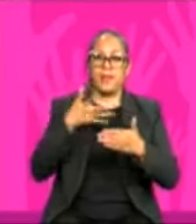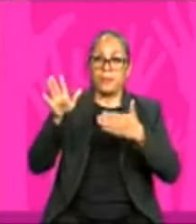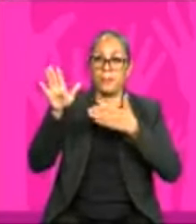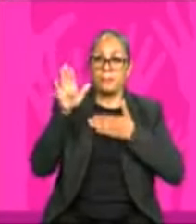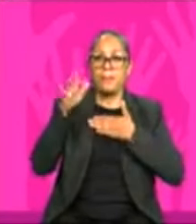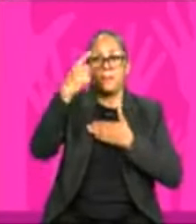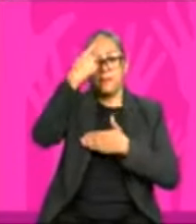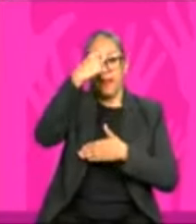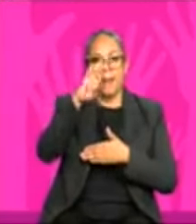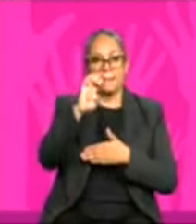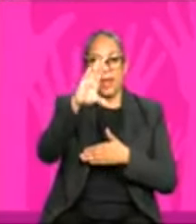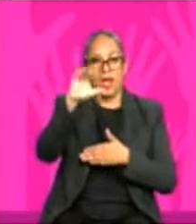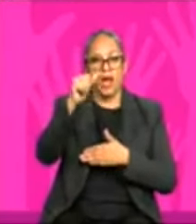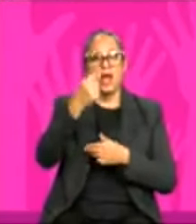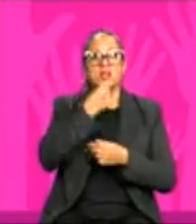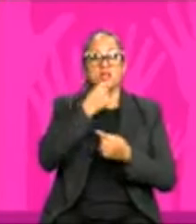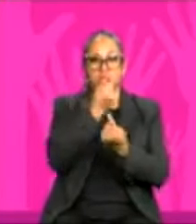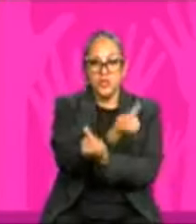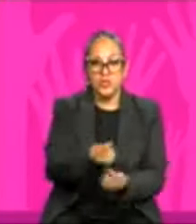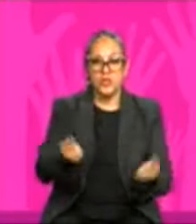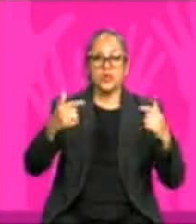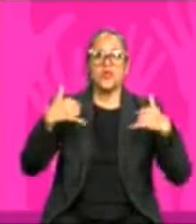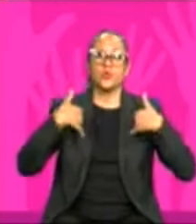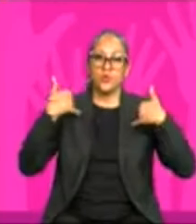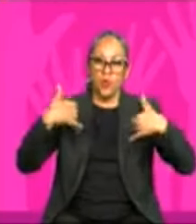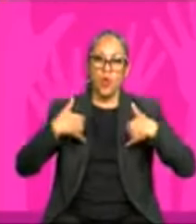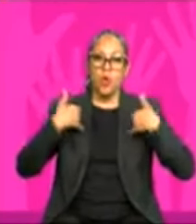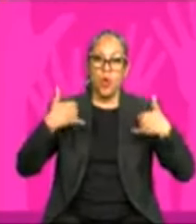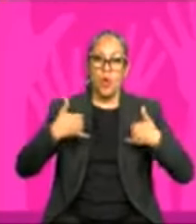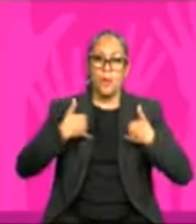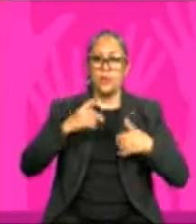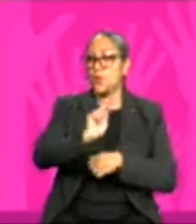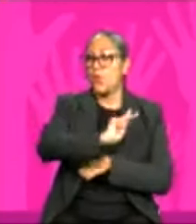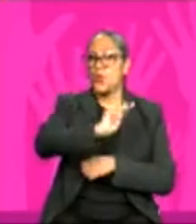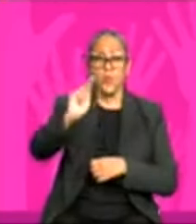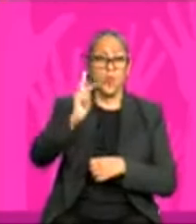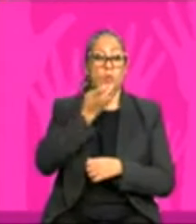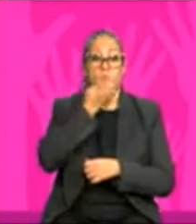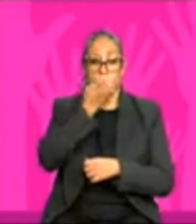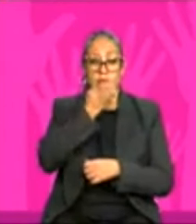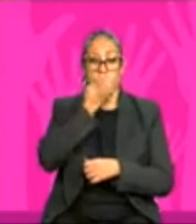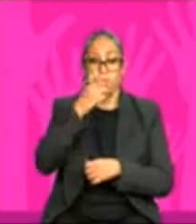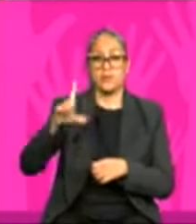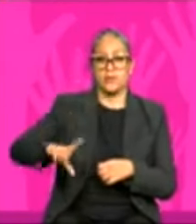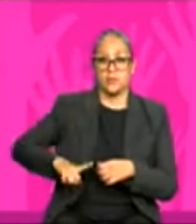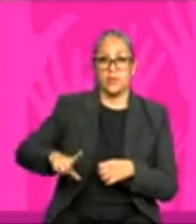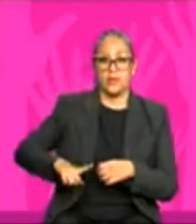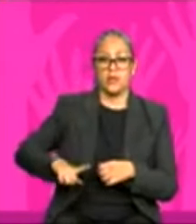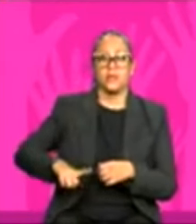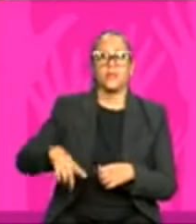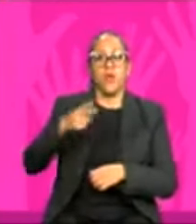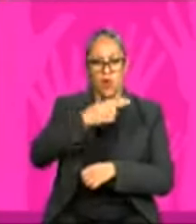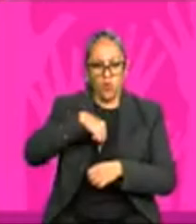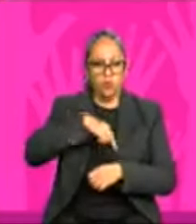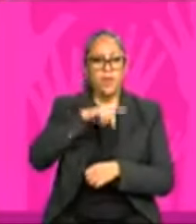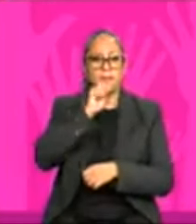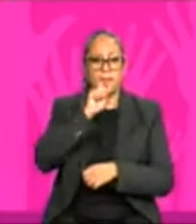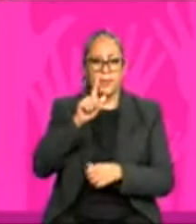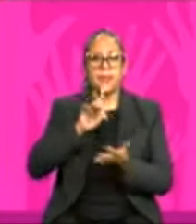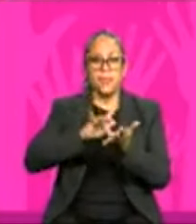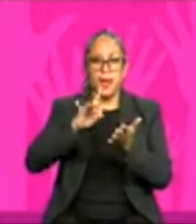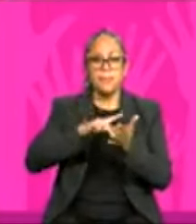becas para niños y jóvenes en todas las escuelas públicas. Nosotros la vamos a apoyar